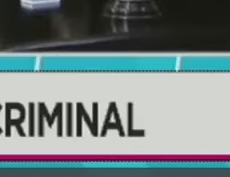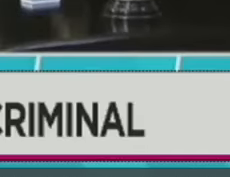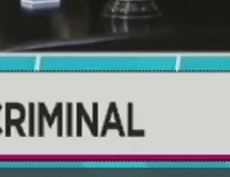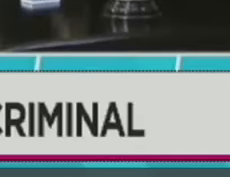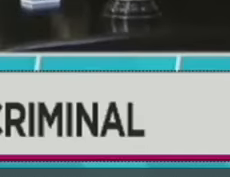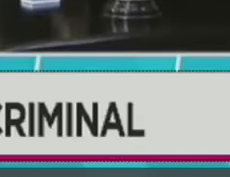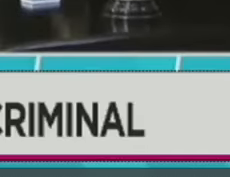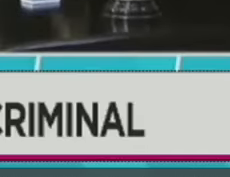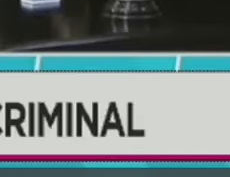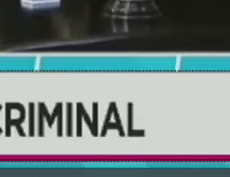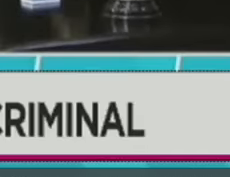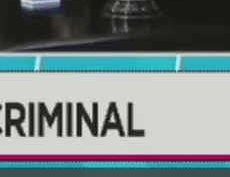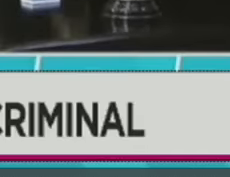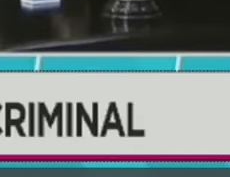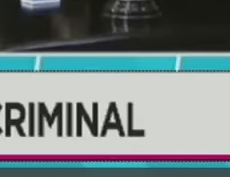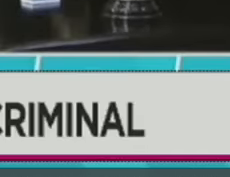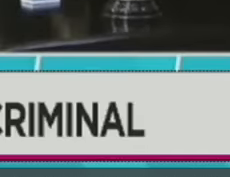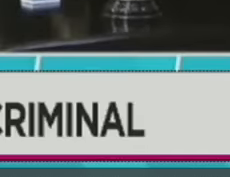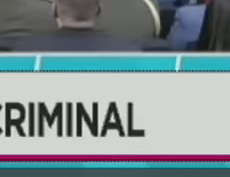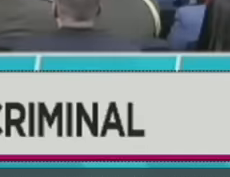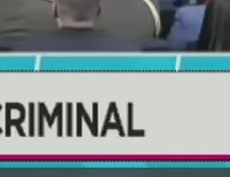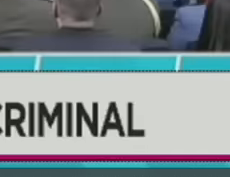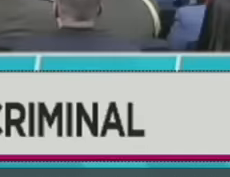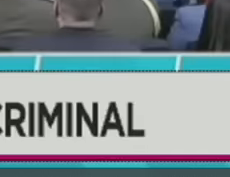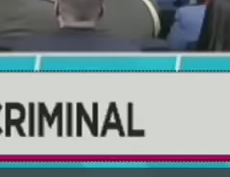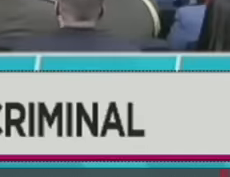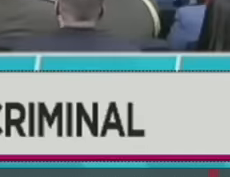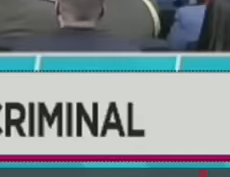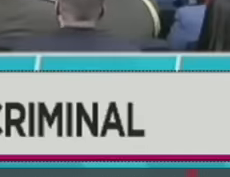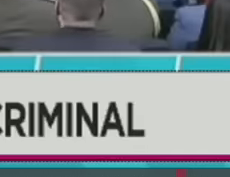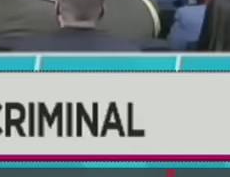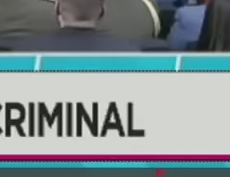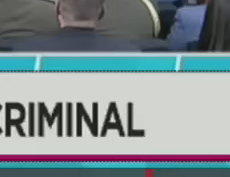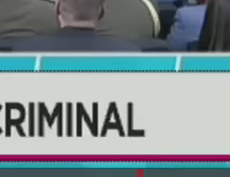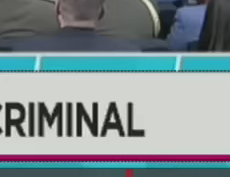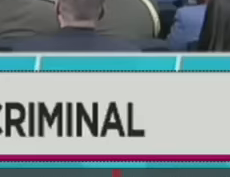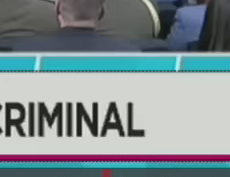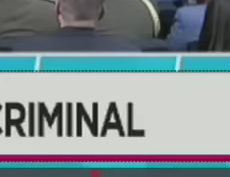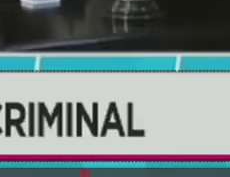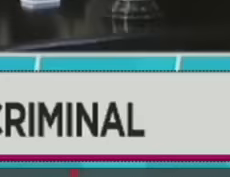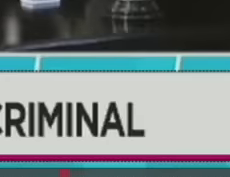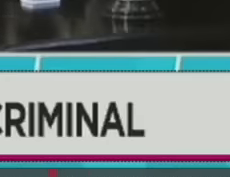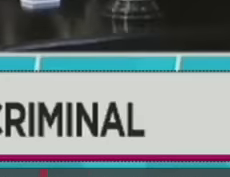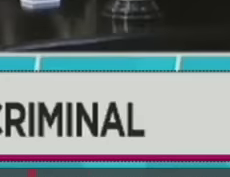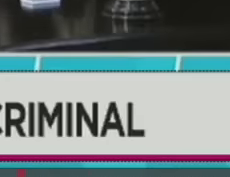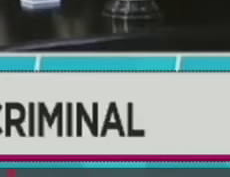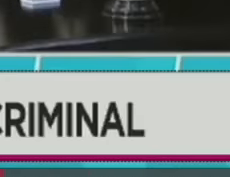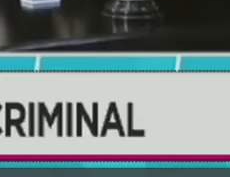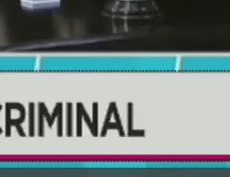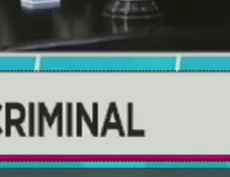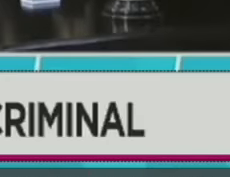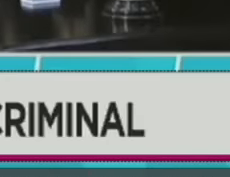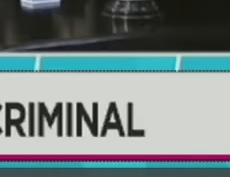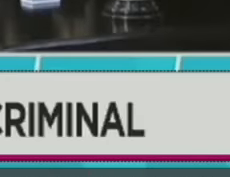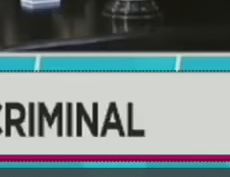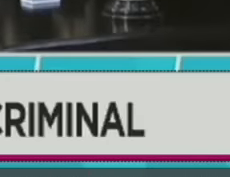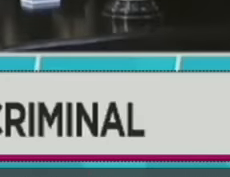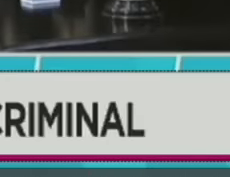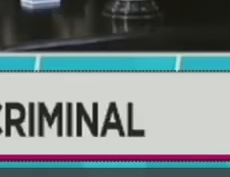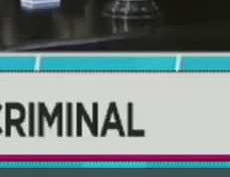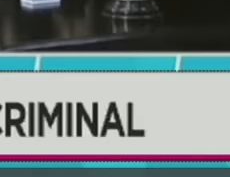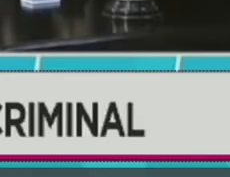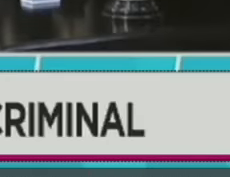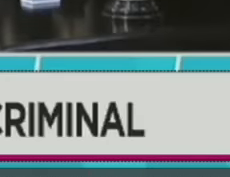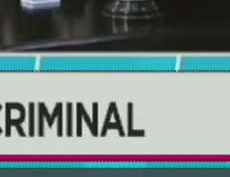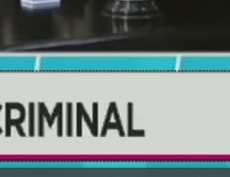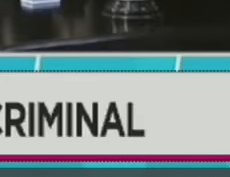por la sociedad. Ellos creen que están solo en el ring y por eso actúan de esa manera. Y